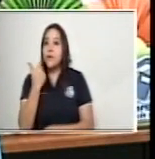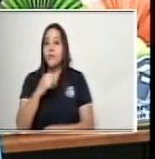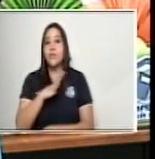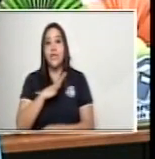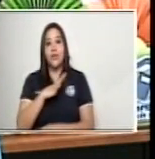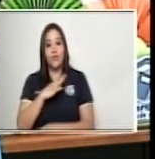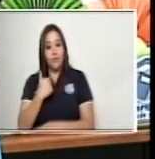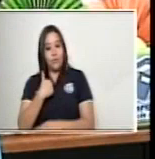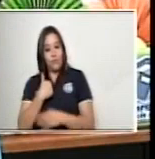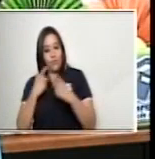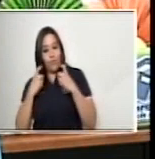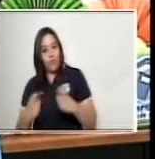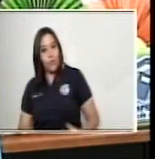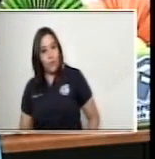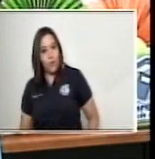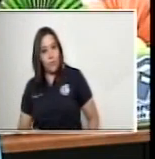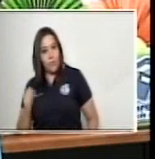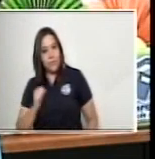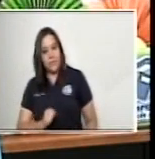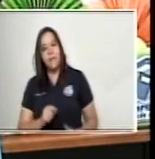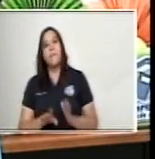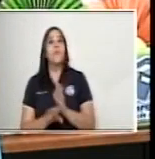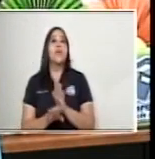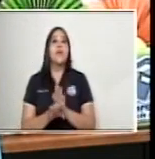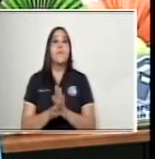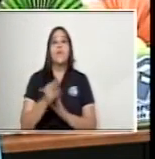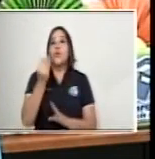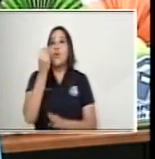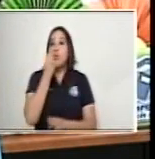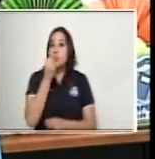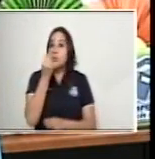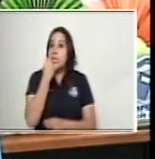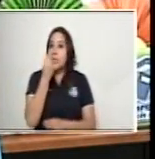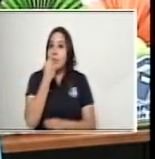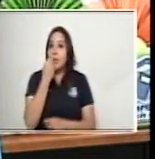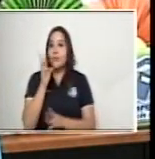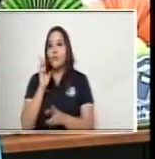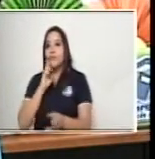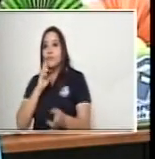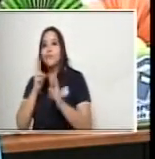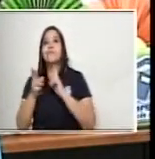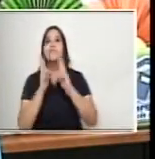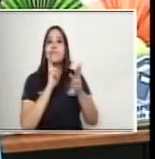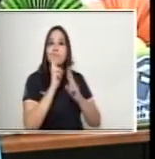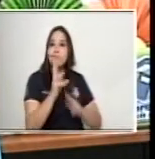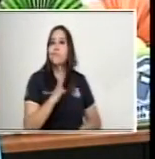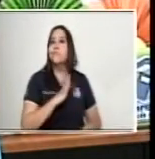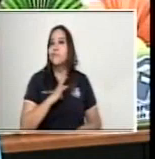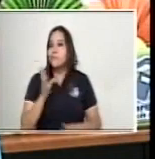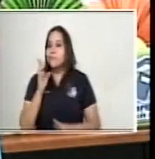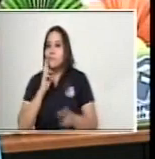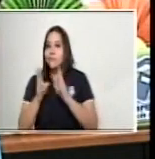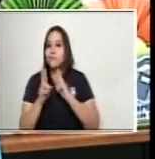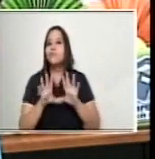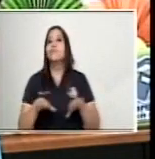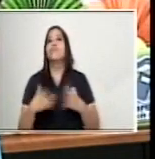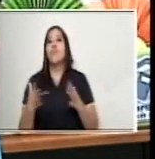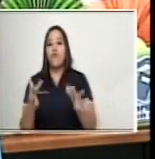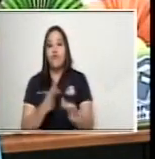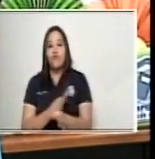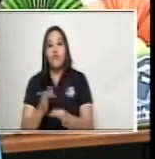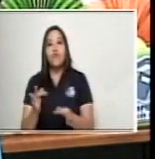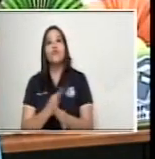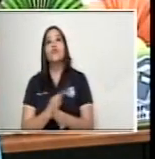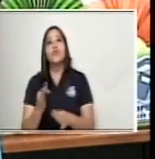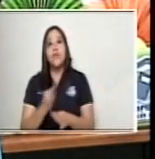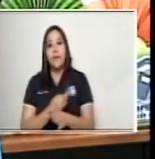nuestro organismo. Los alimentos están totalmente interrelacionados con el funcionamiento de nuestro